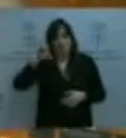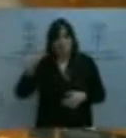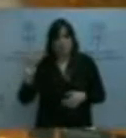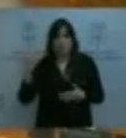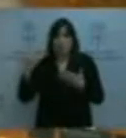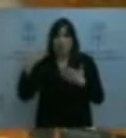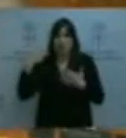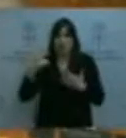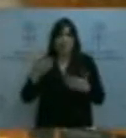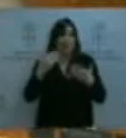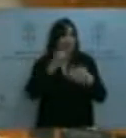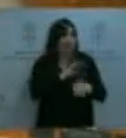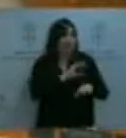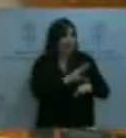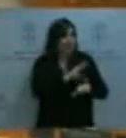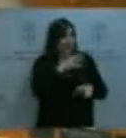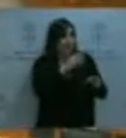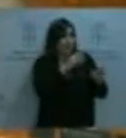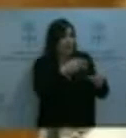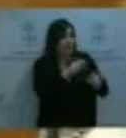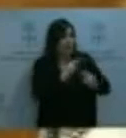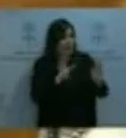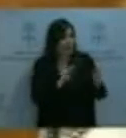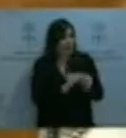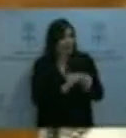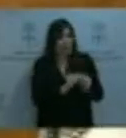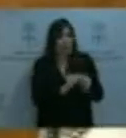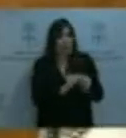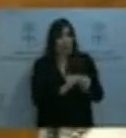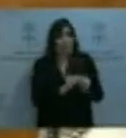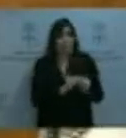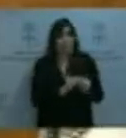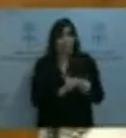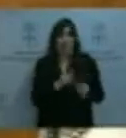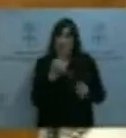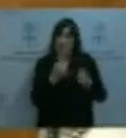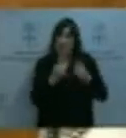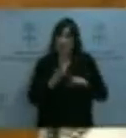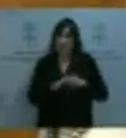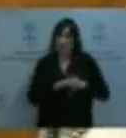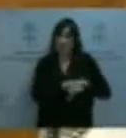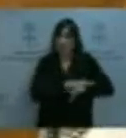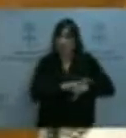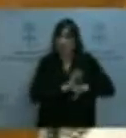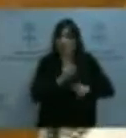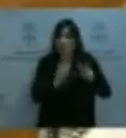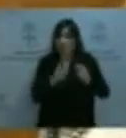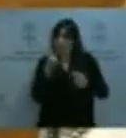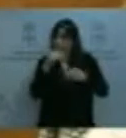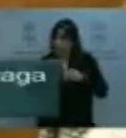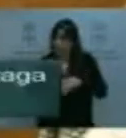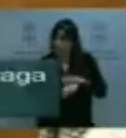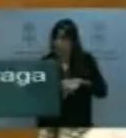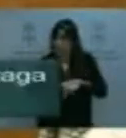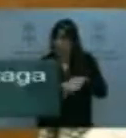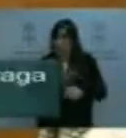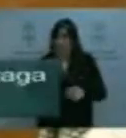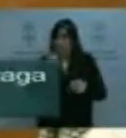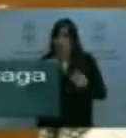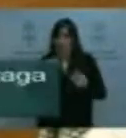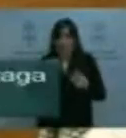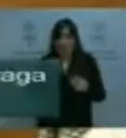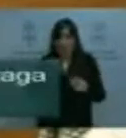que es que hay veces que para el Gobierno, para los miembros del Gobierno, hay cosas que son difíciles de explicar, o por lo menos explicarlas